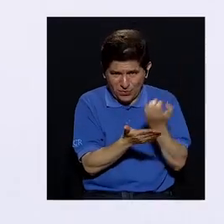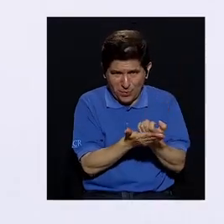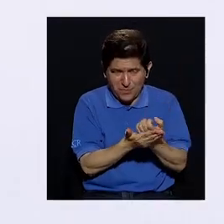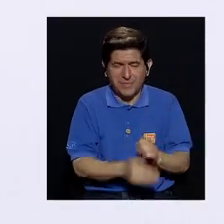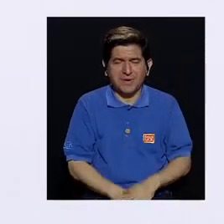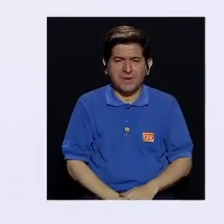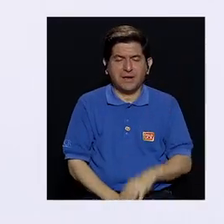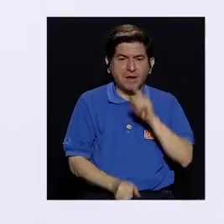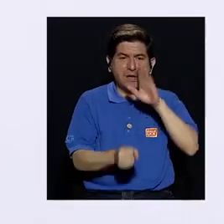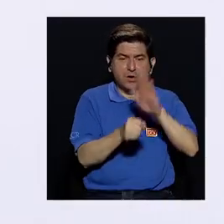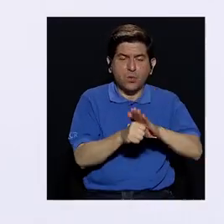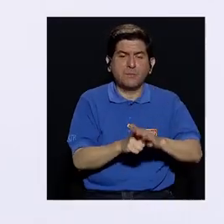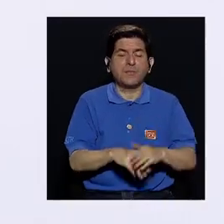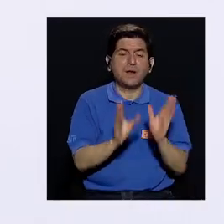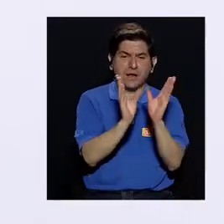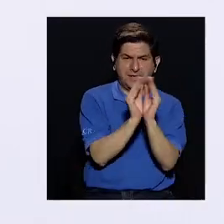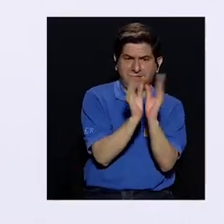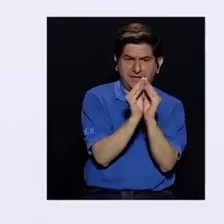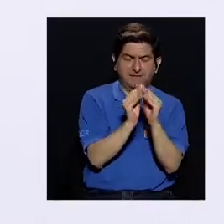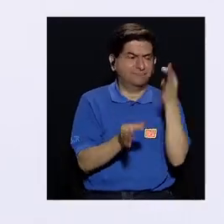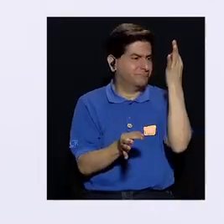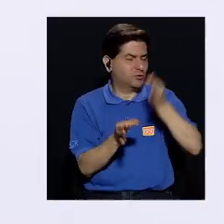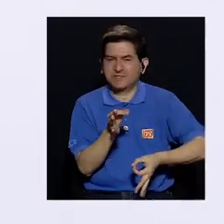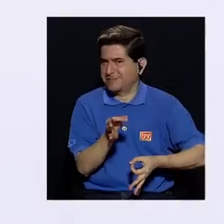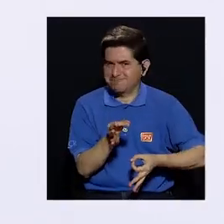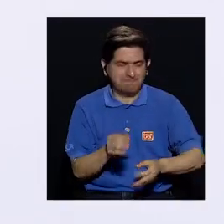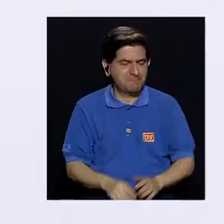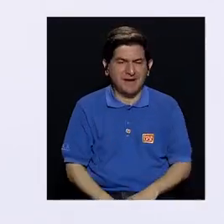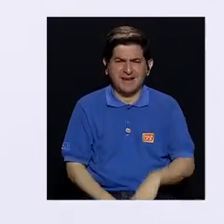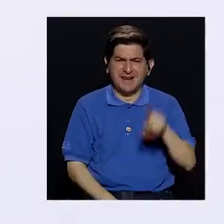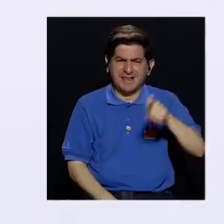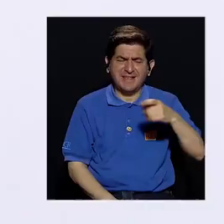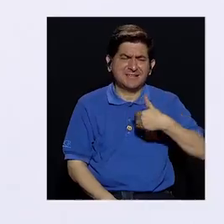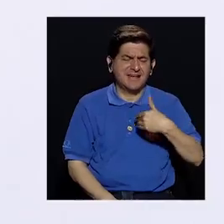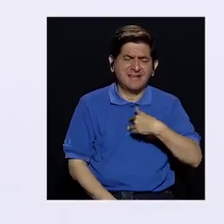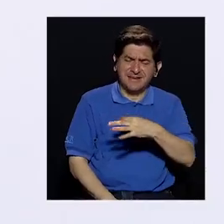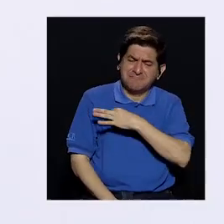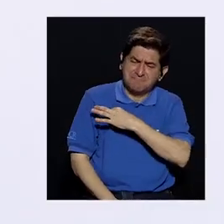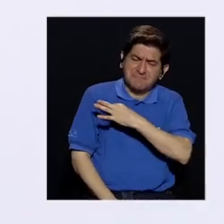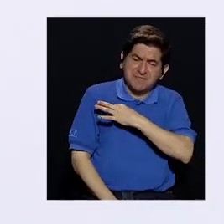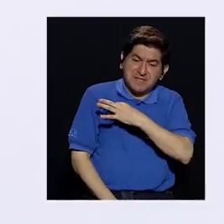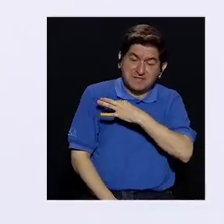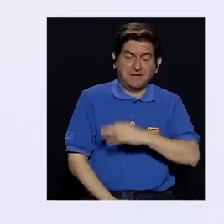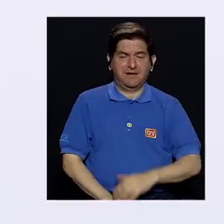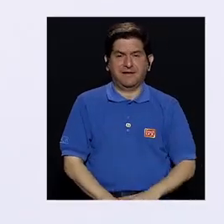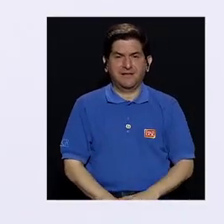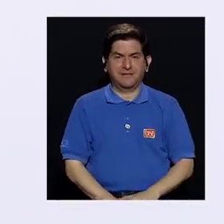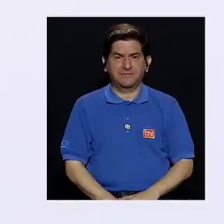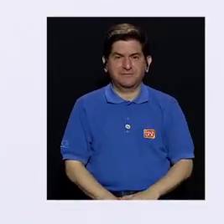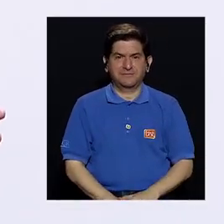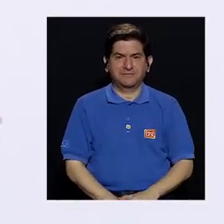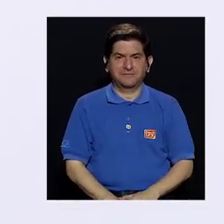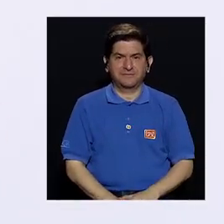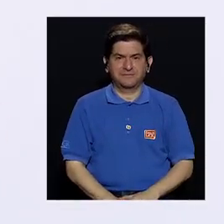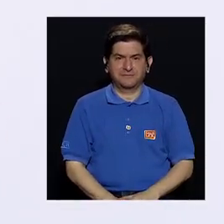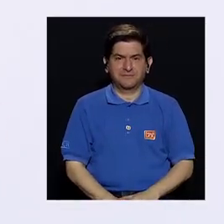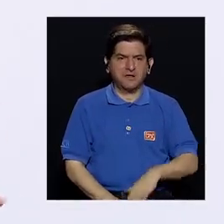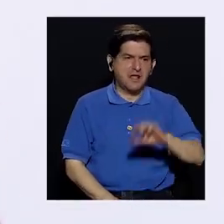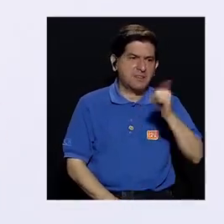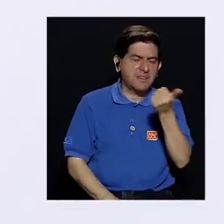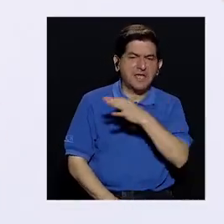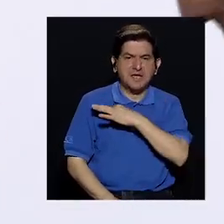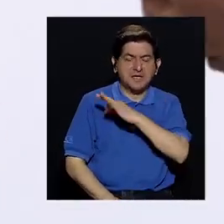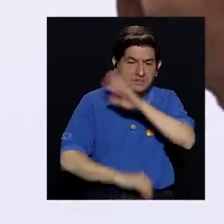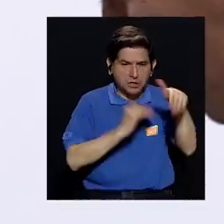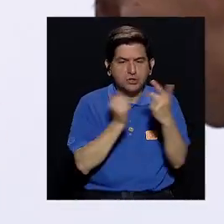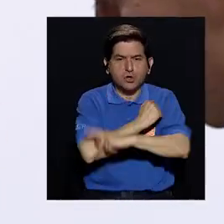para llevar a cabo un simposio pues no son sencillas porque hay que tener invitados de unos diez